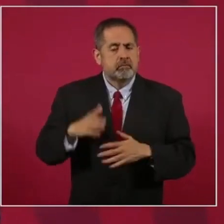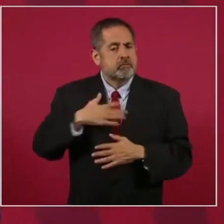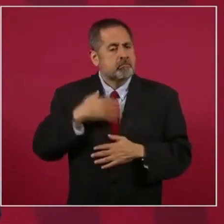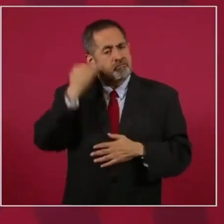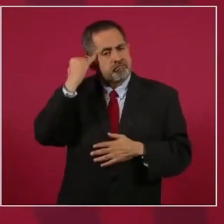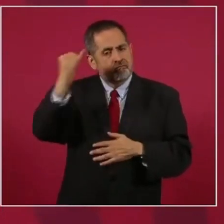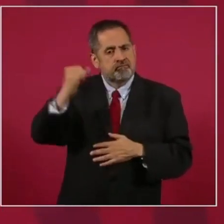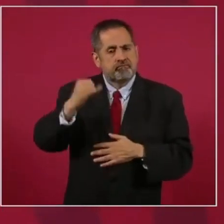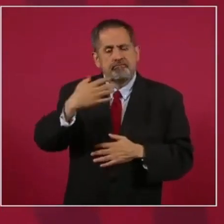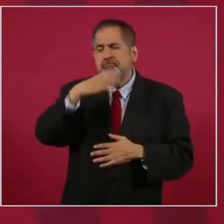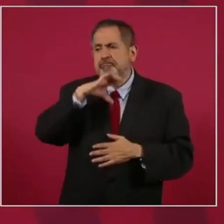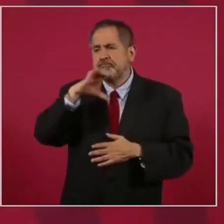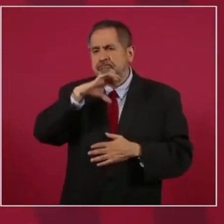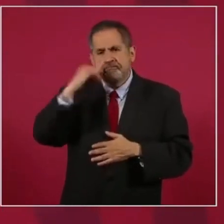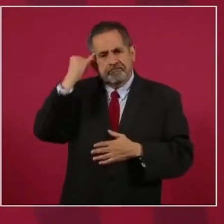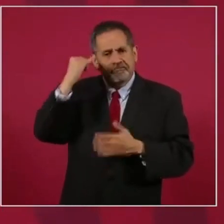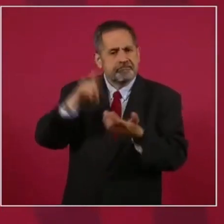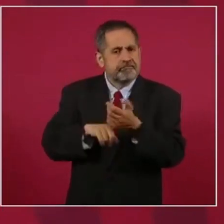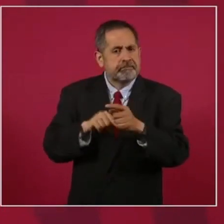la